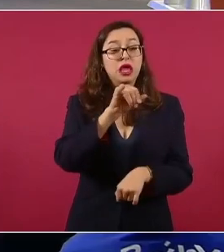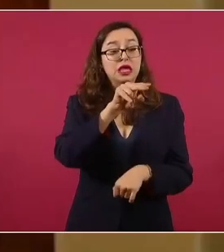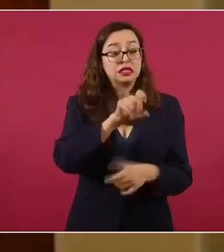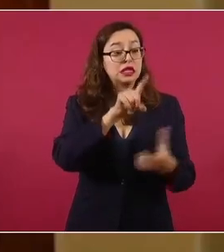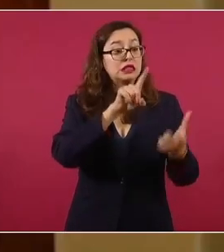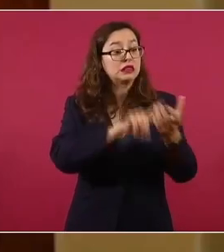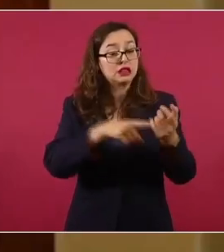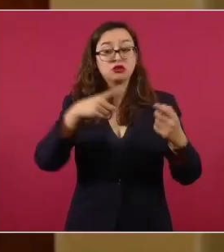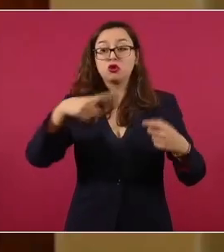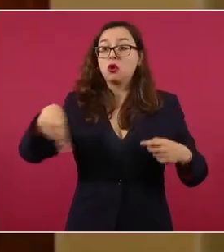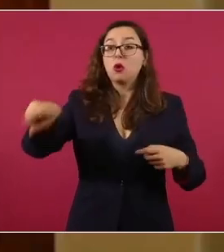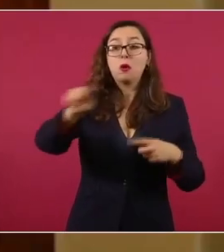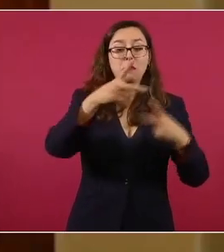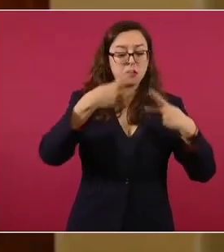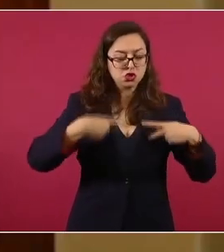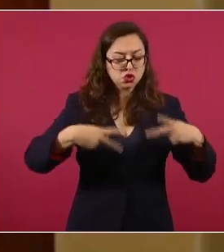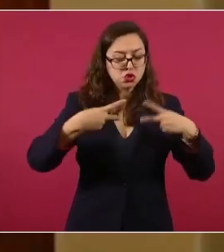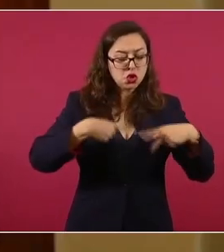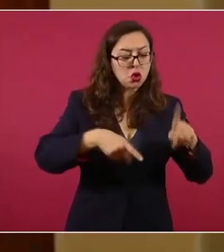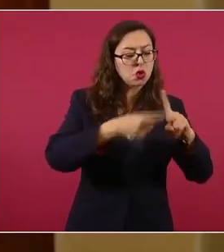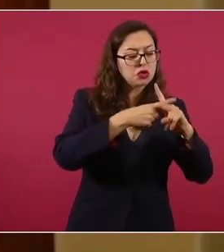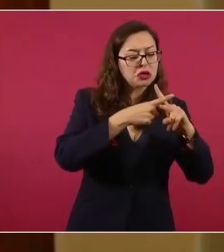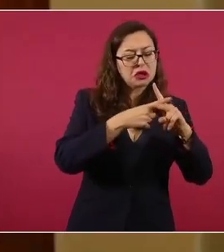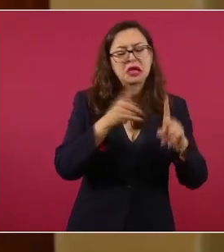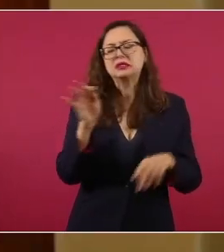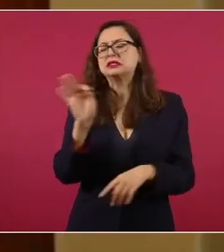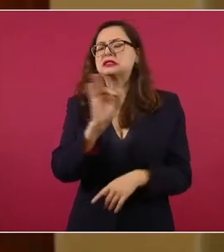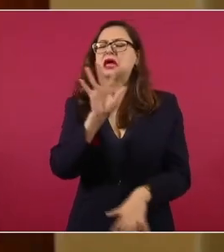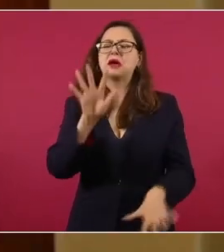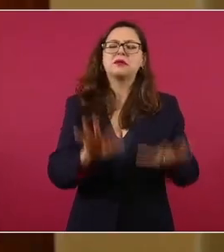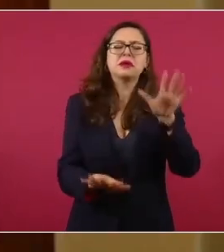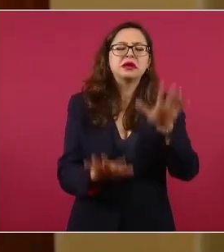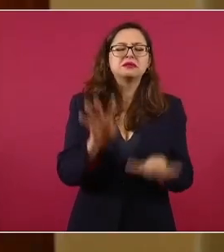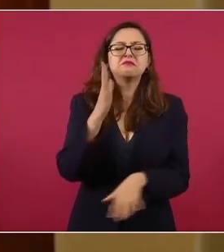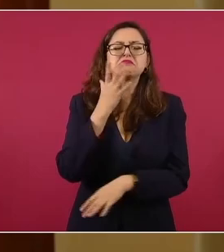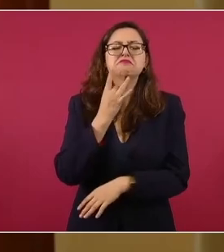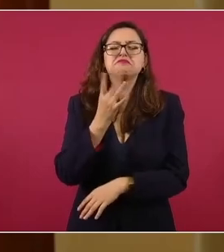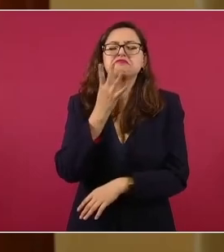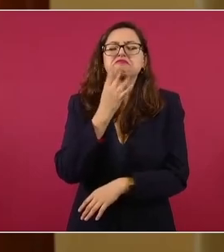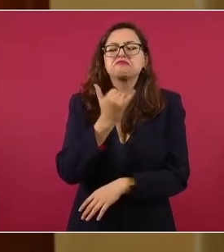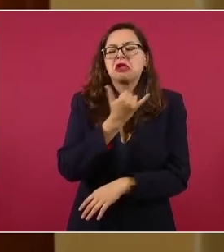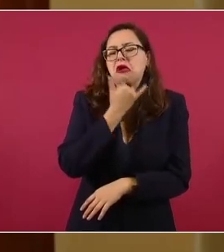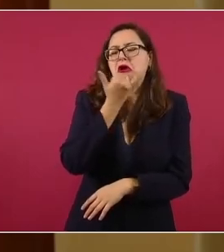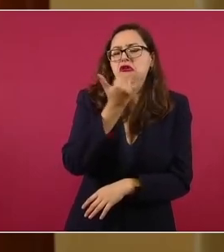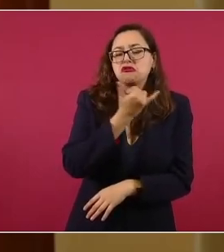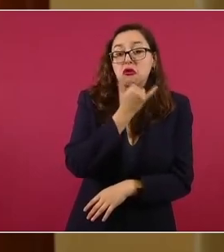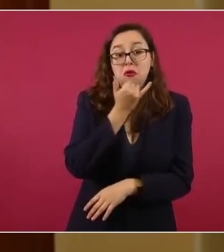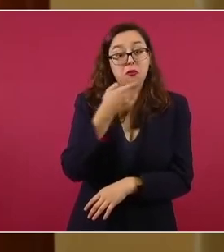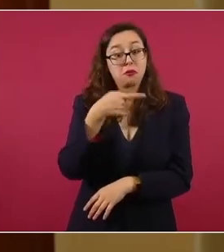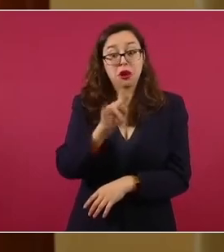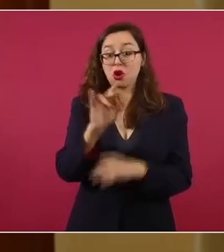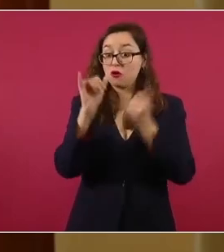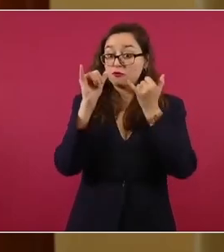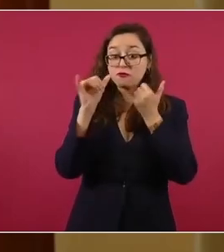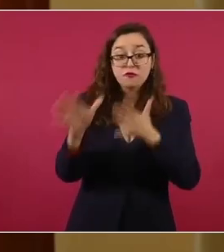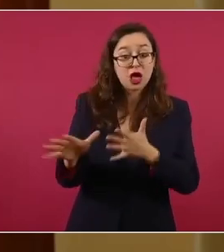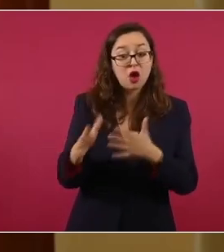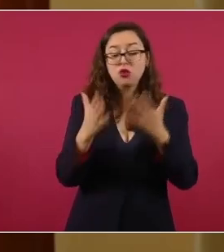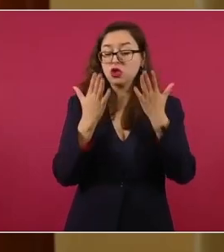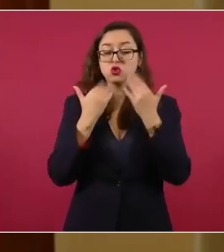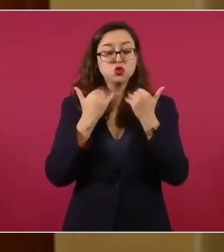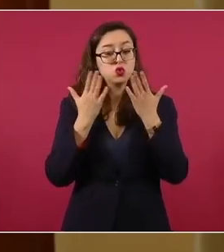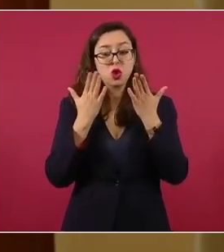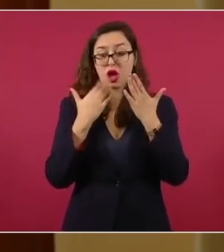Pueden haber errores e irregularidades, pero no fraude. O sea, la irregularidad